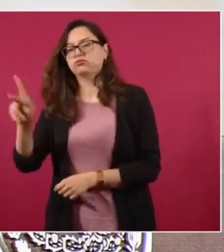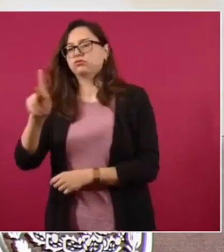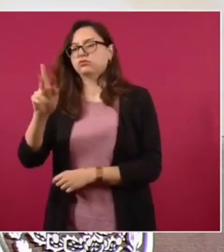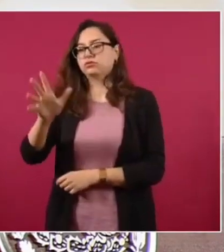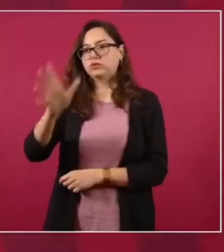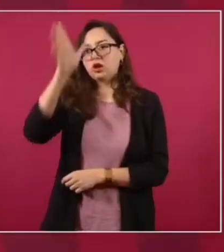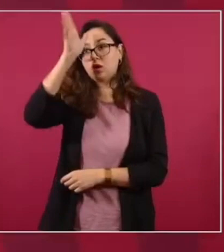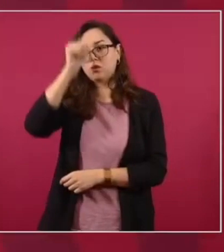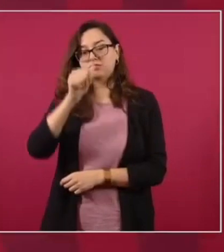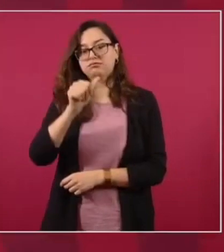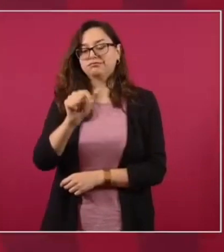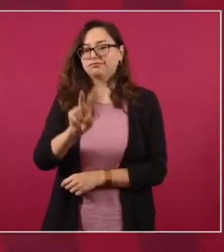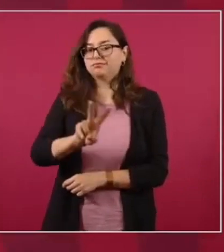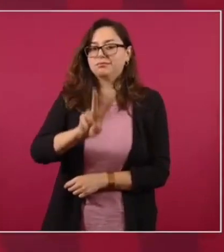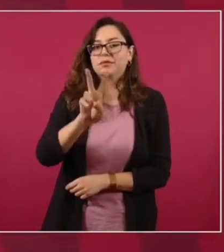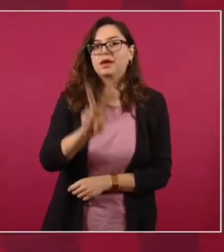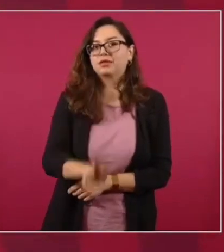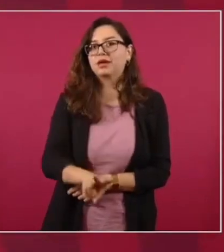una fiesta